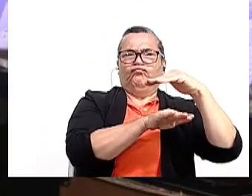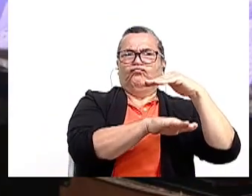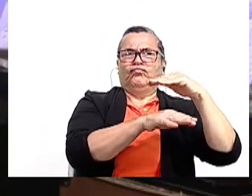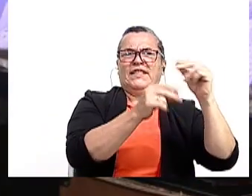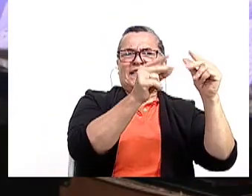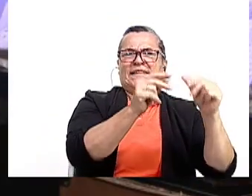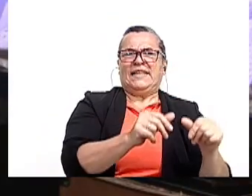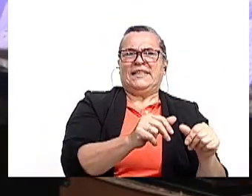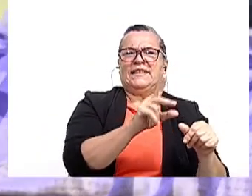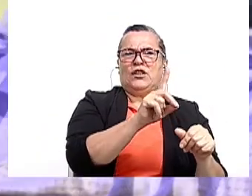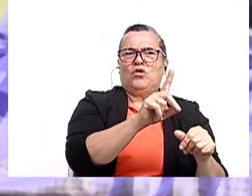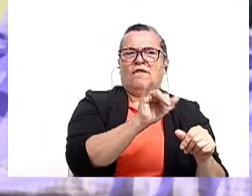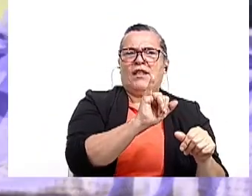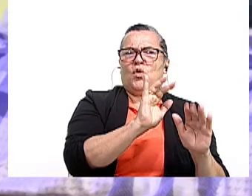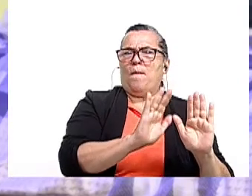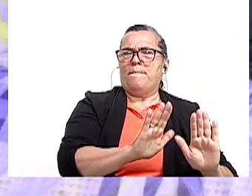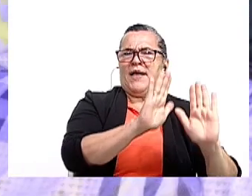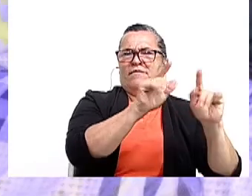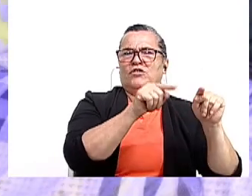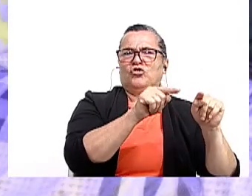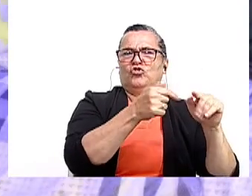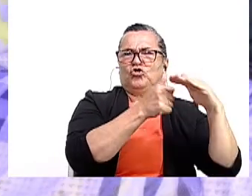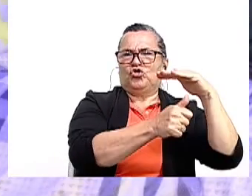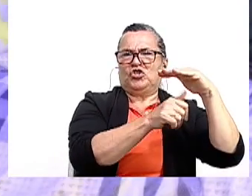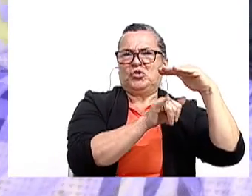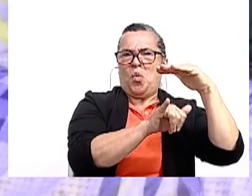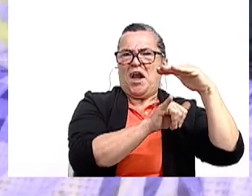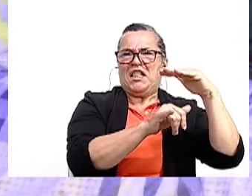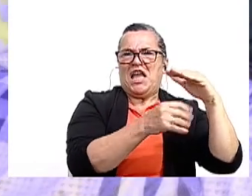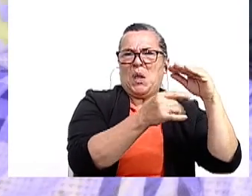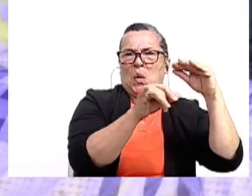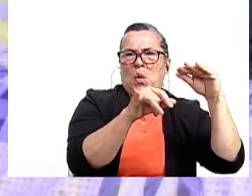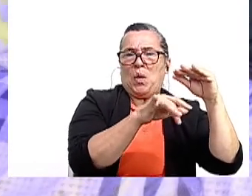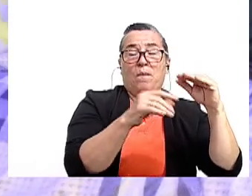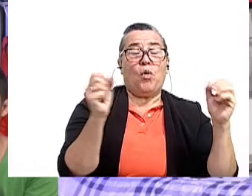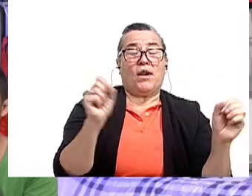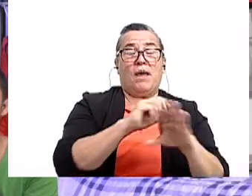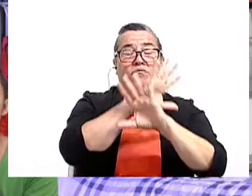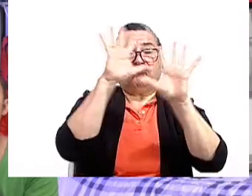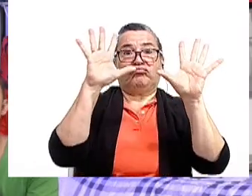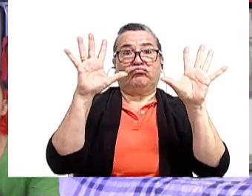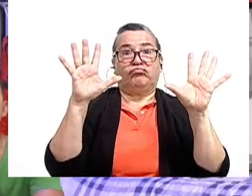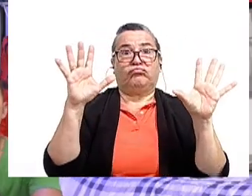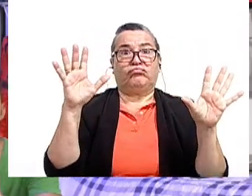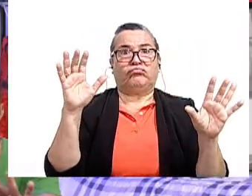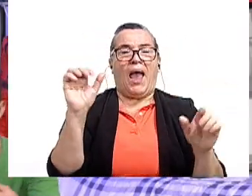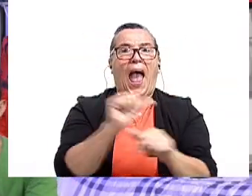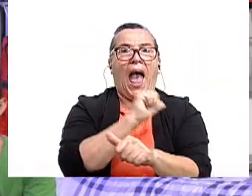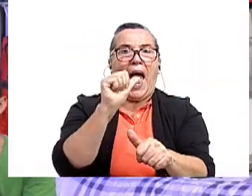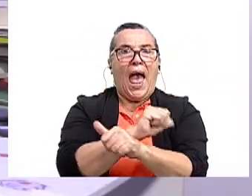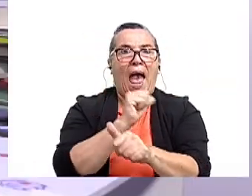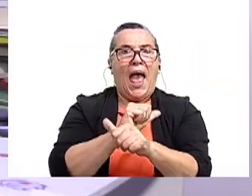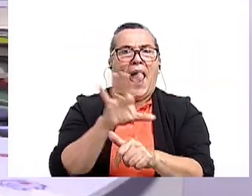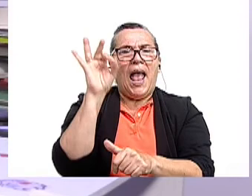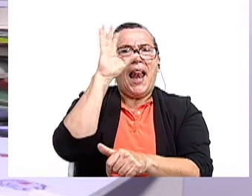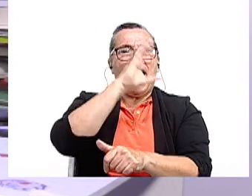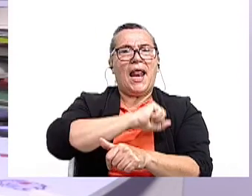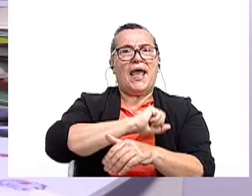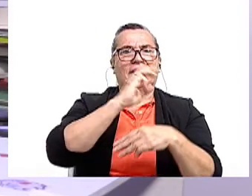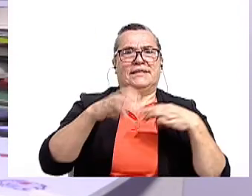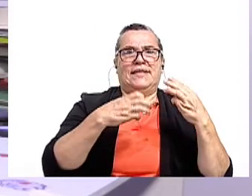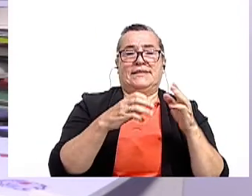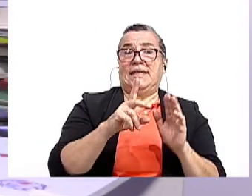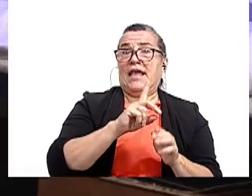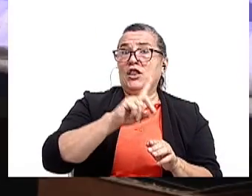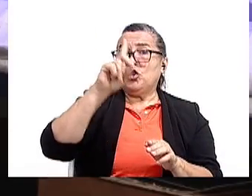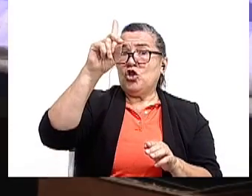Diofanto. Es verdaderamente maravillosa, porque gracias a un artificio aritmético, descubre toda su existencia. Dios le